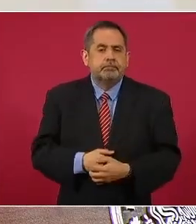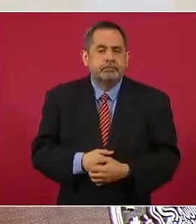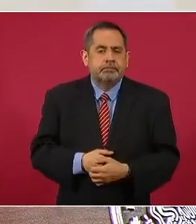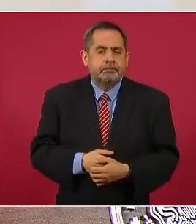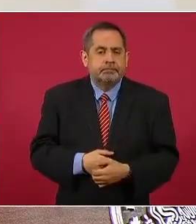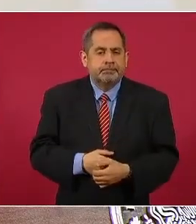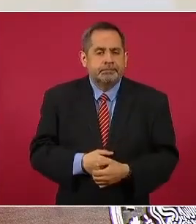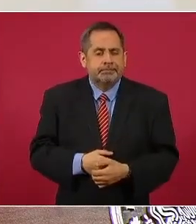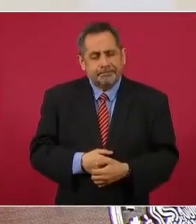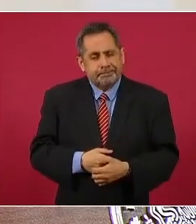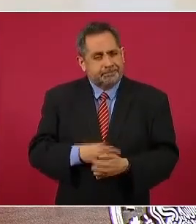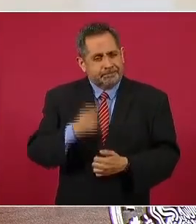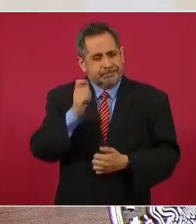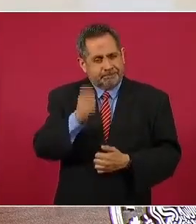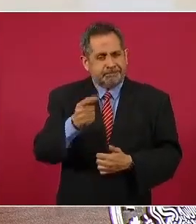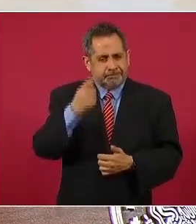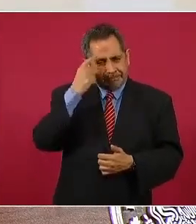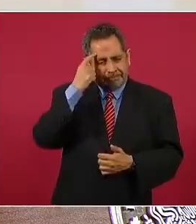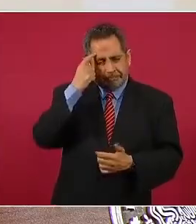Entonces,